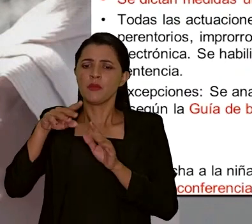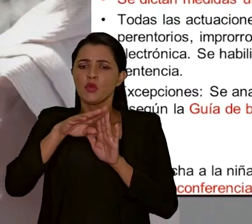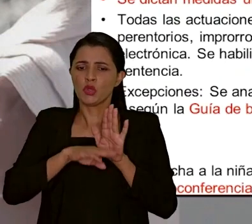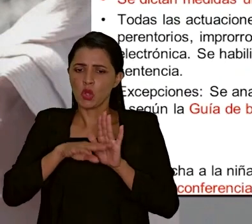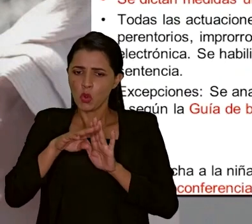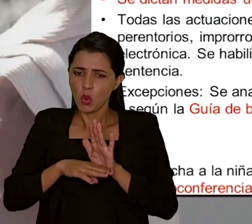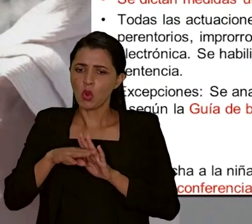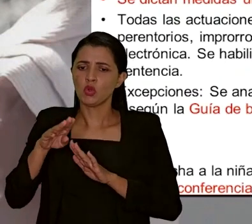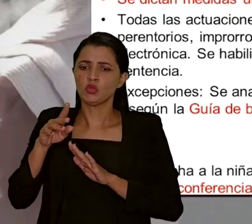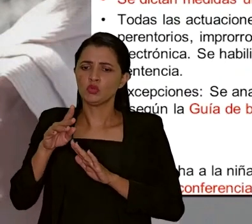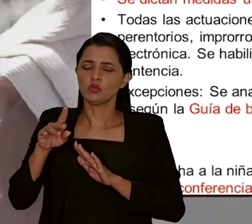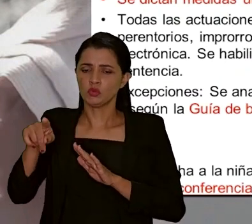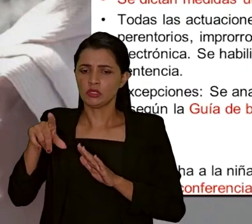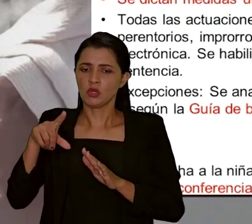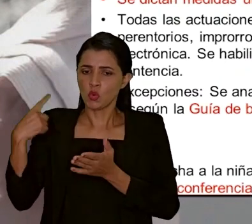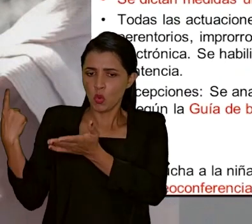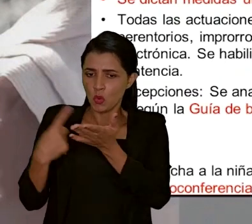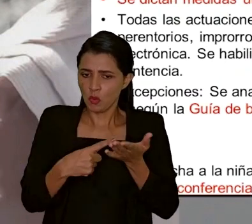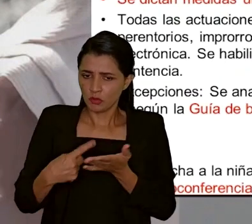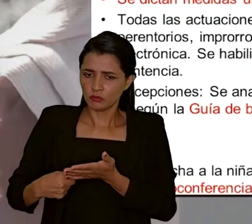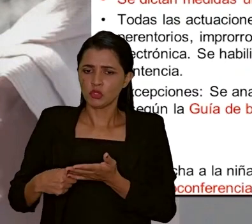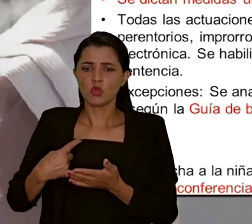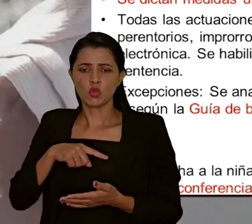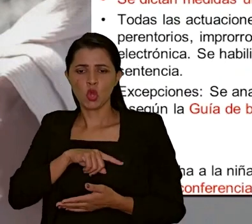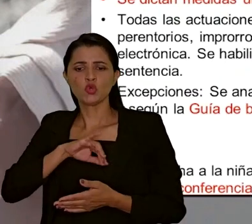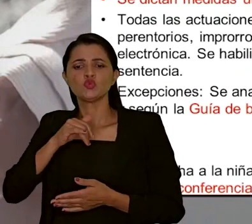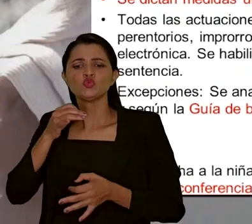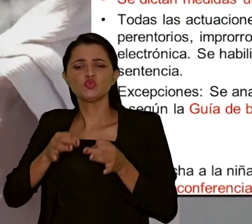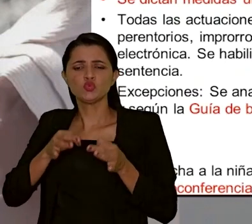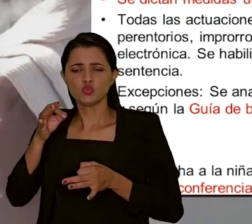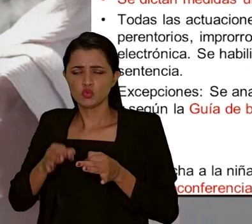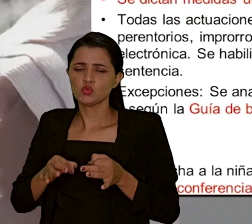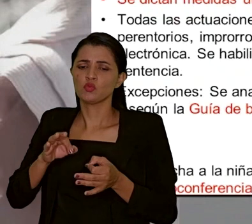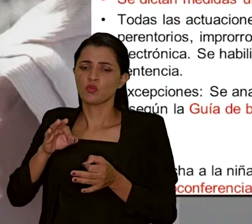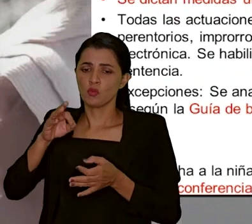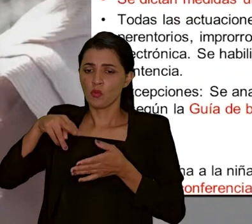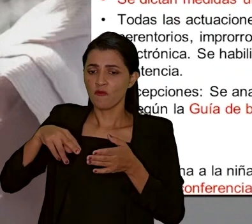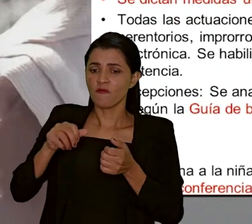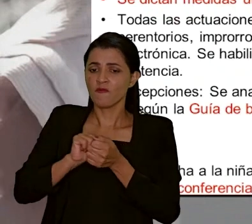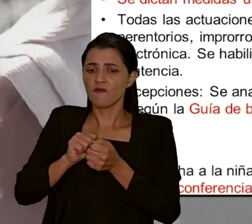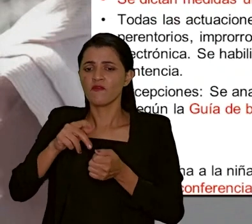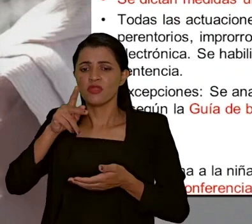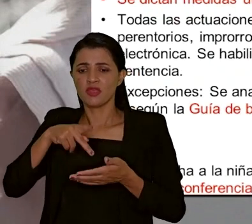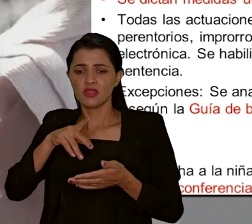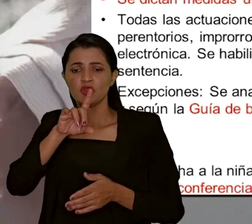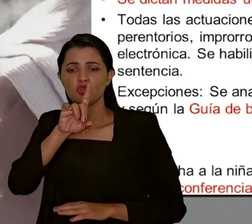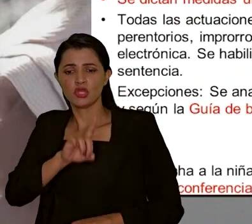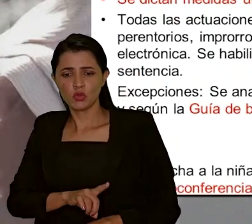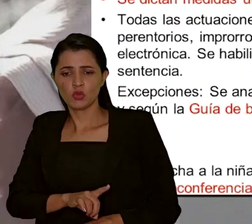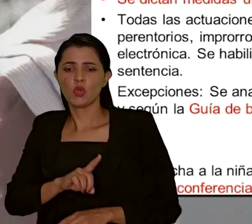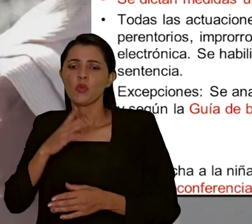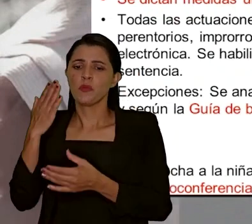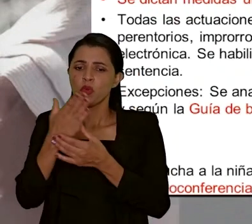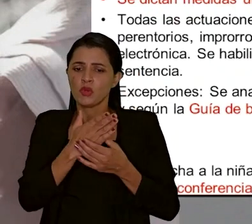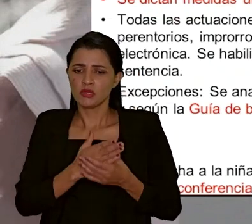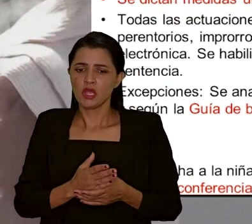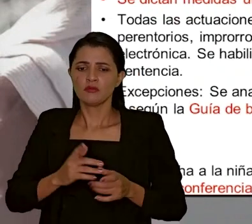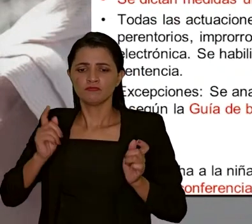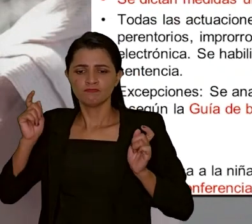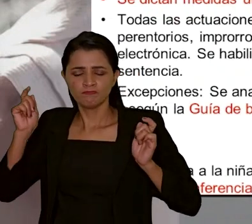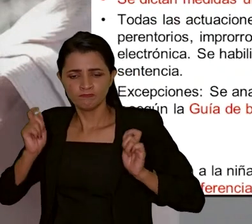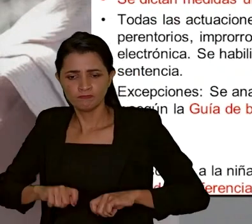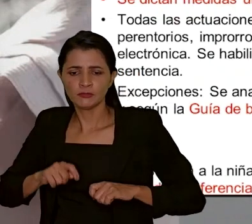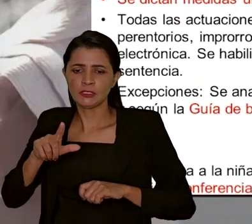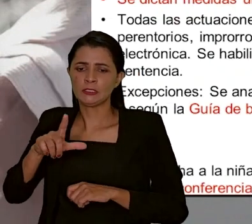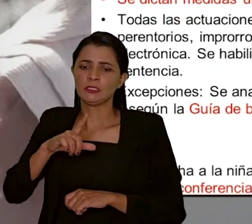Formosa no tiene ley de procedimiento específica, tampoco tiene jueces con competencia concentrada, pero aplica